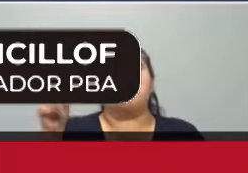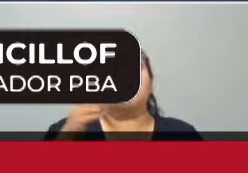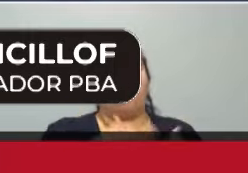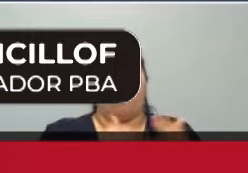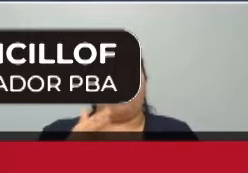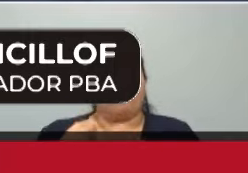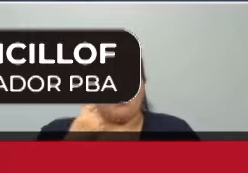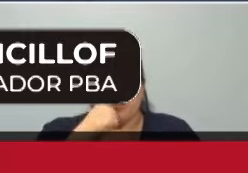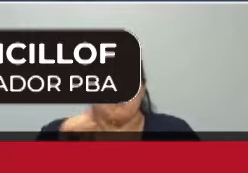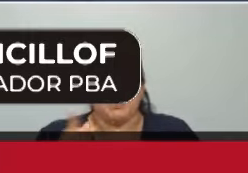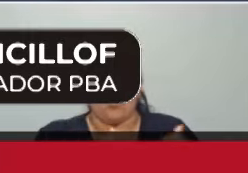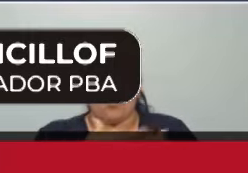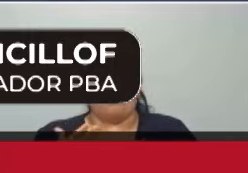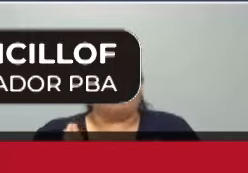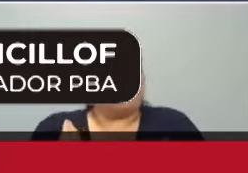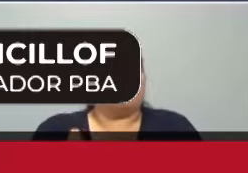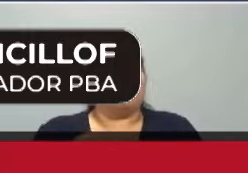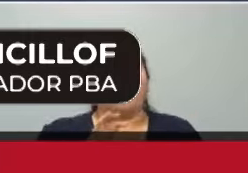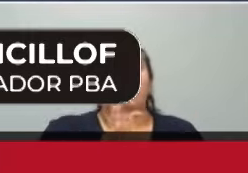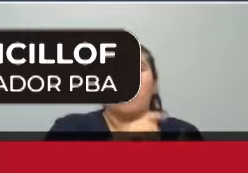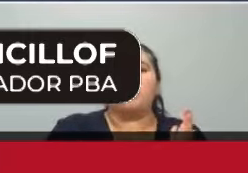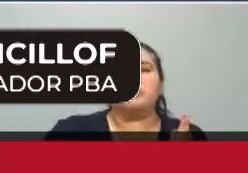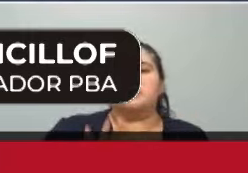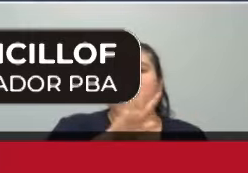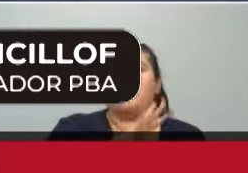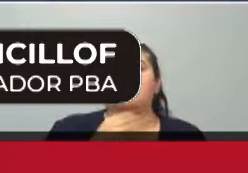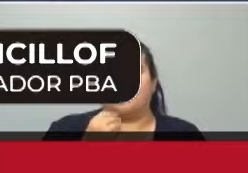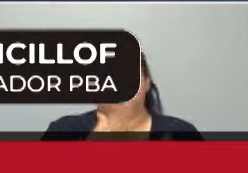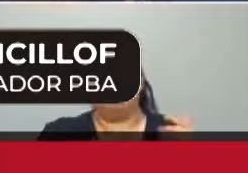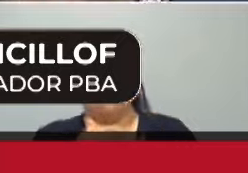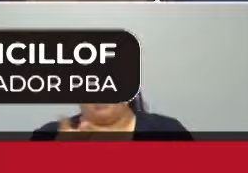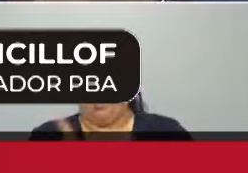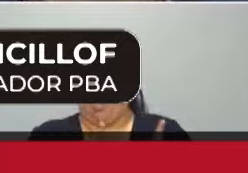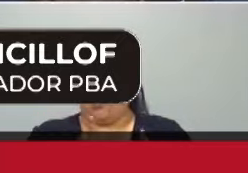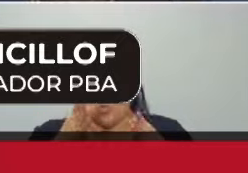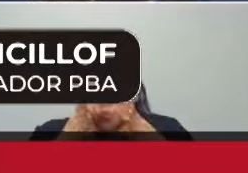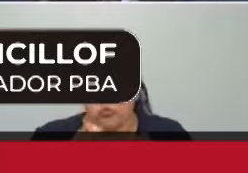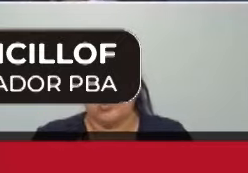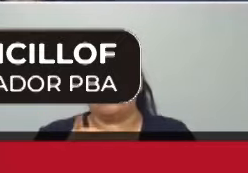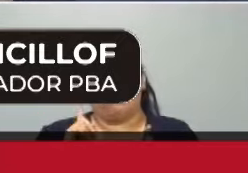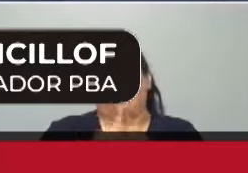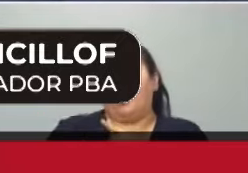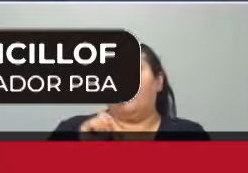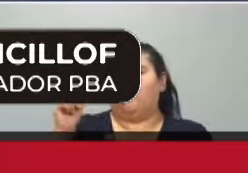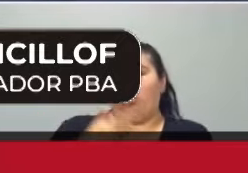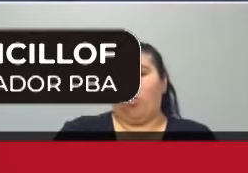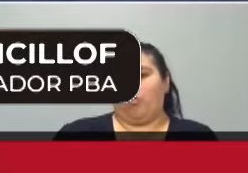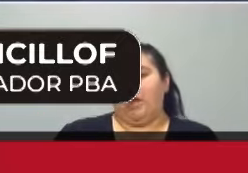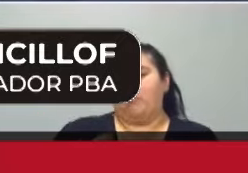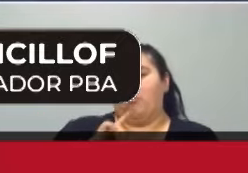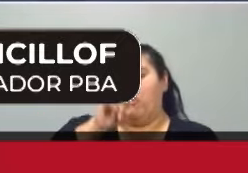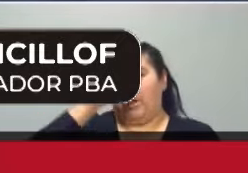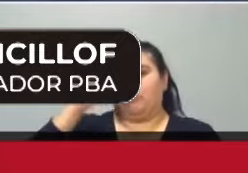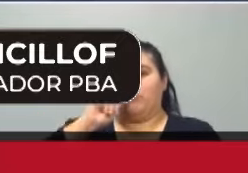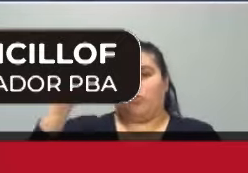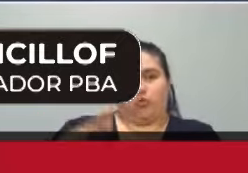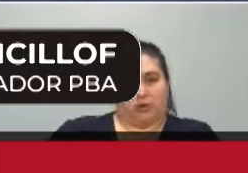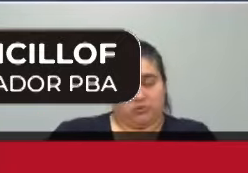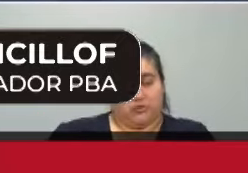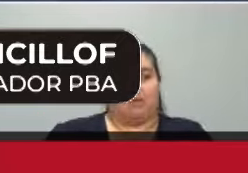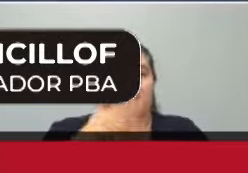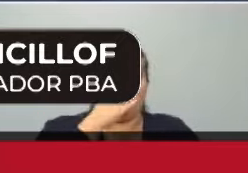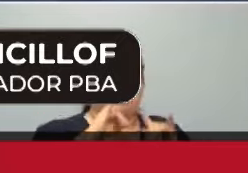esas 1.000 obras en la provincia interrumpidas? Algunas en cabeza directo del gobierno nacional, otras que ejecuta el gobierno